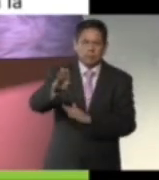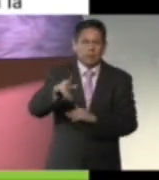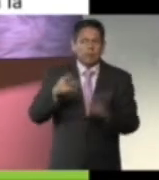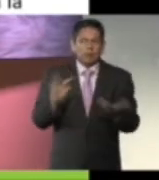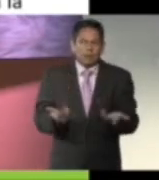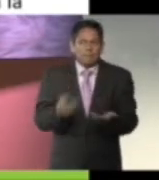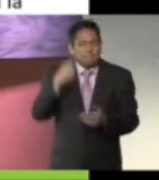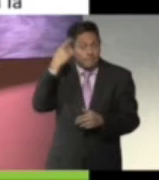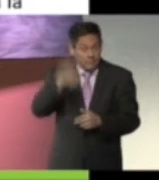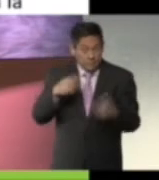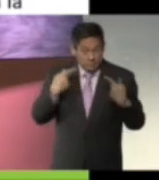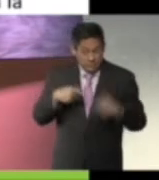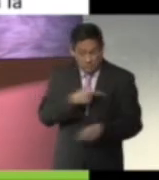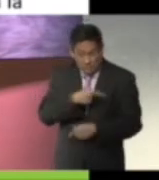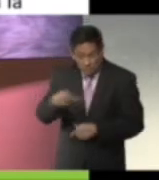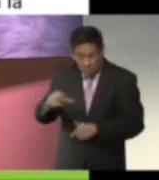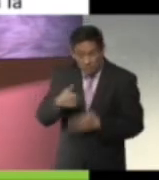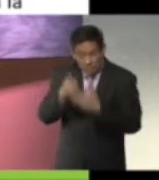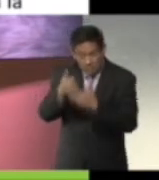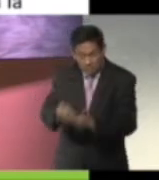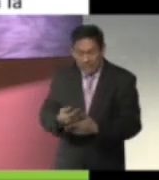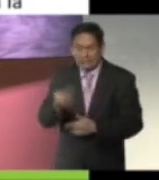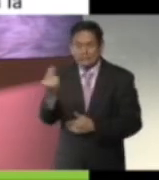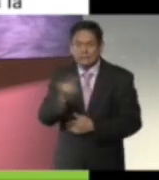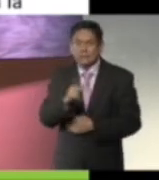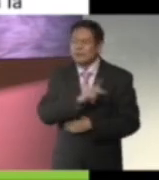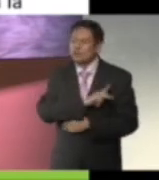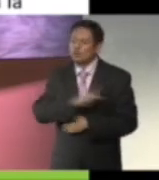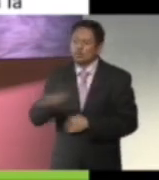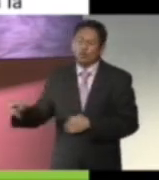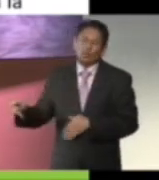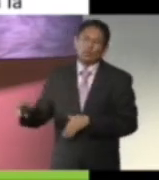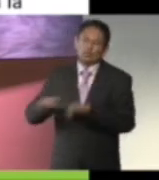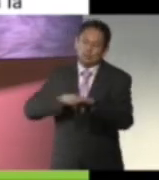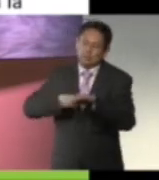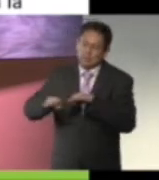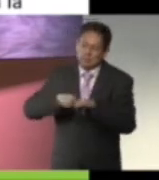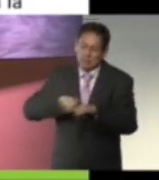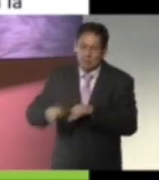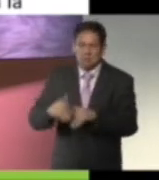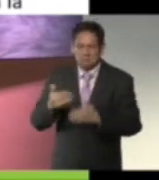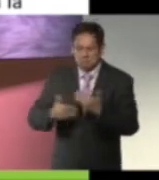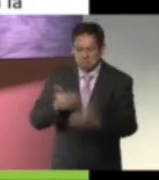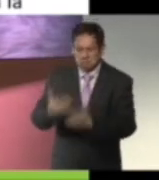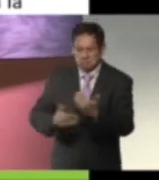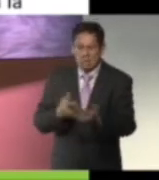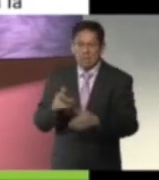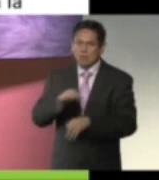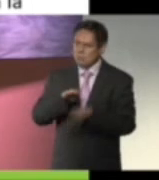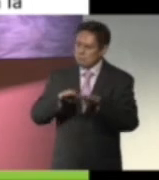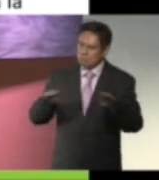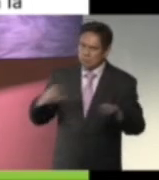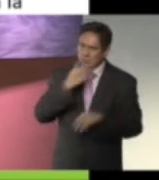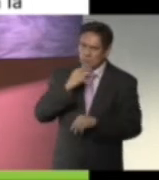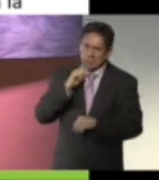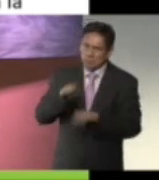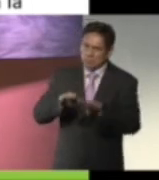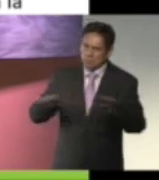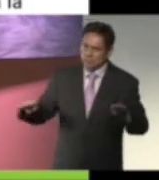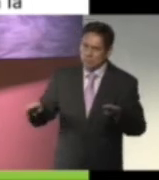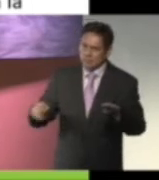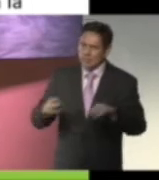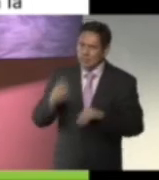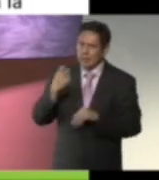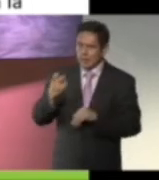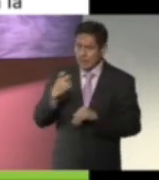ser inclusivo, con el fin de crear empleos sostenibles y de promover la igualdad. Así es textual, todo es